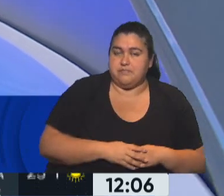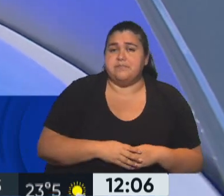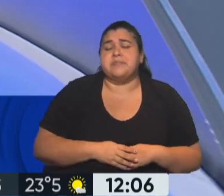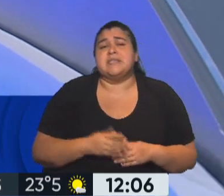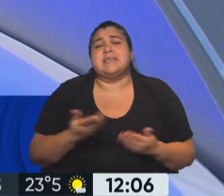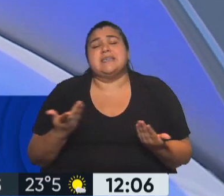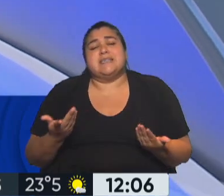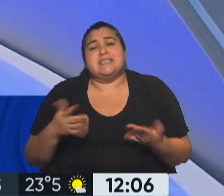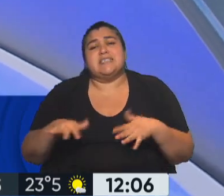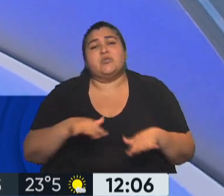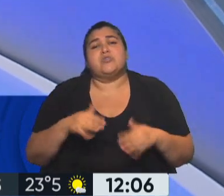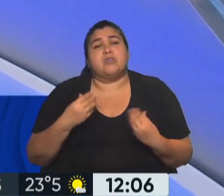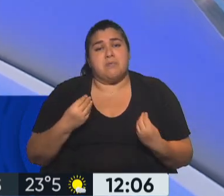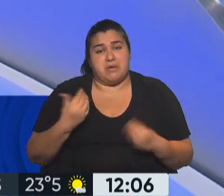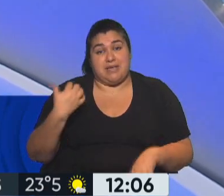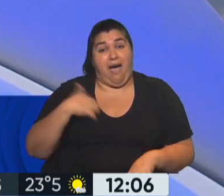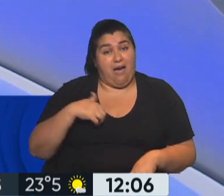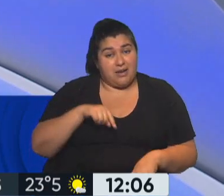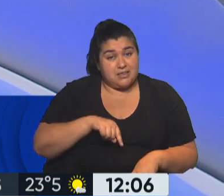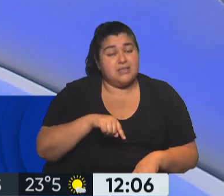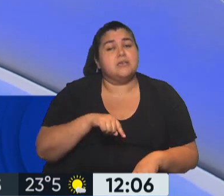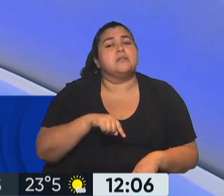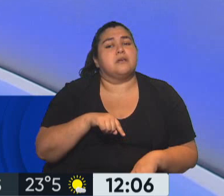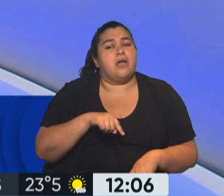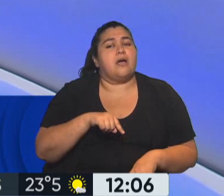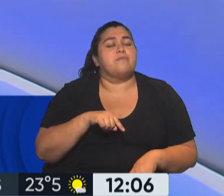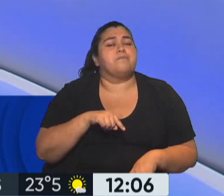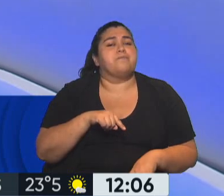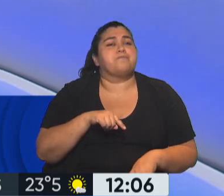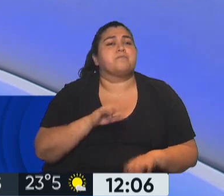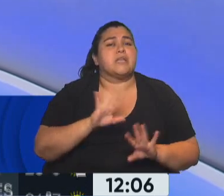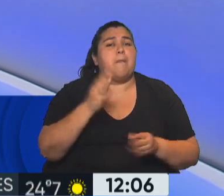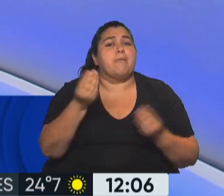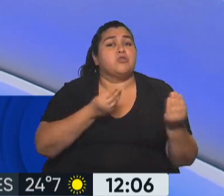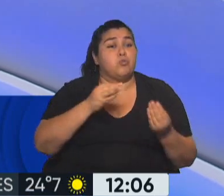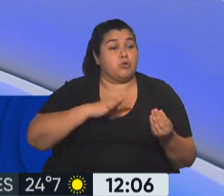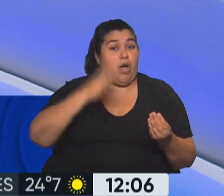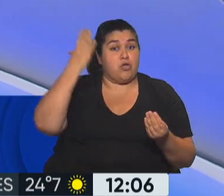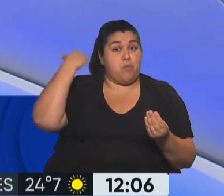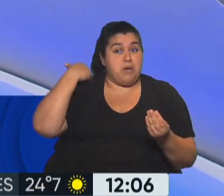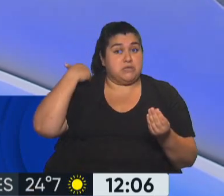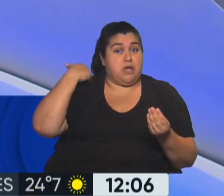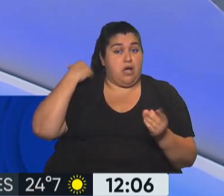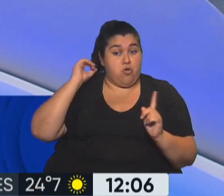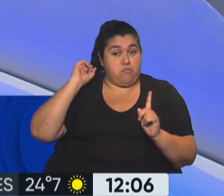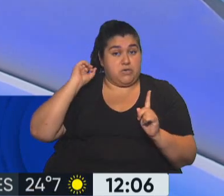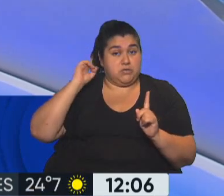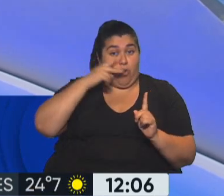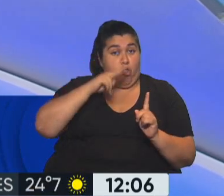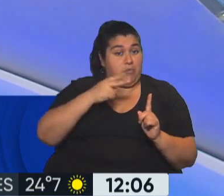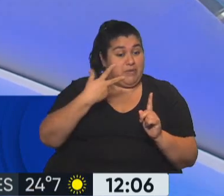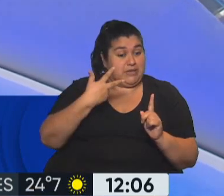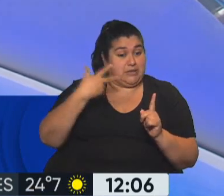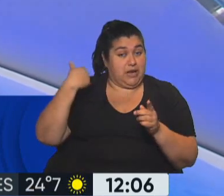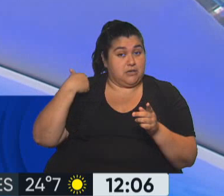sucede? En nuestro país se prorrogó el presupuesto del año pasado, el presupuesto nacional de